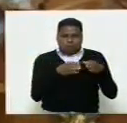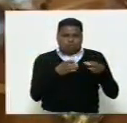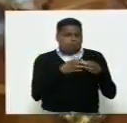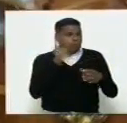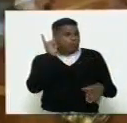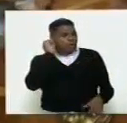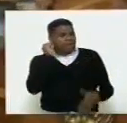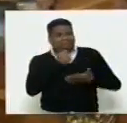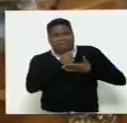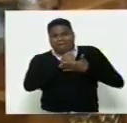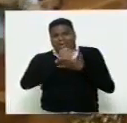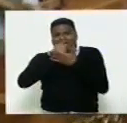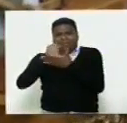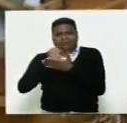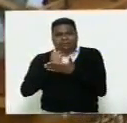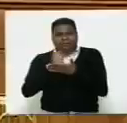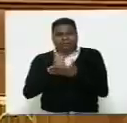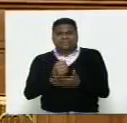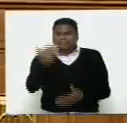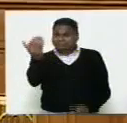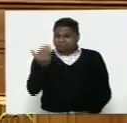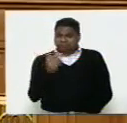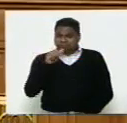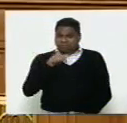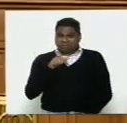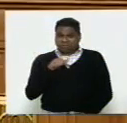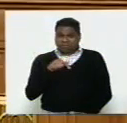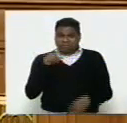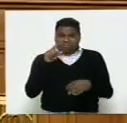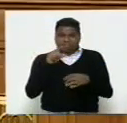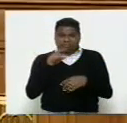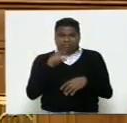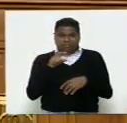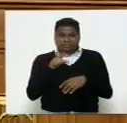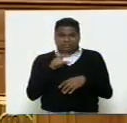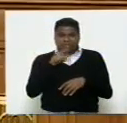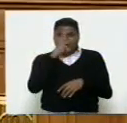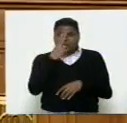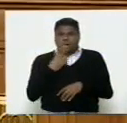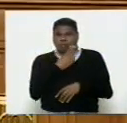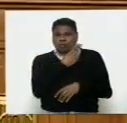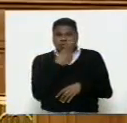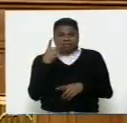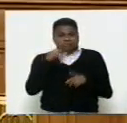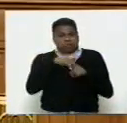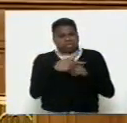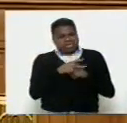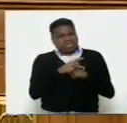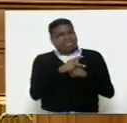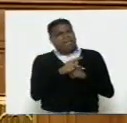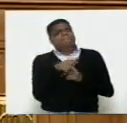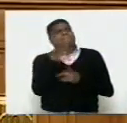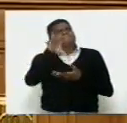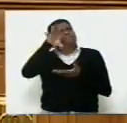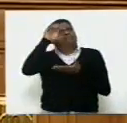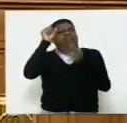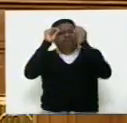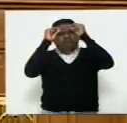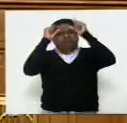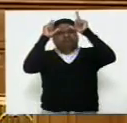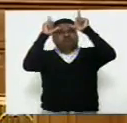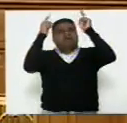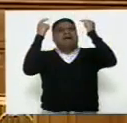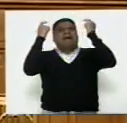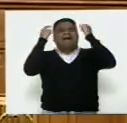mujer, se vino a hacer su curso y se ha comprometido de tal manera que ya va a empezar a ser dentro de